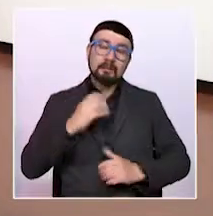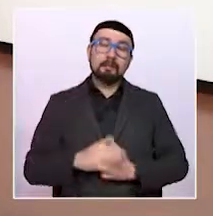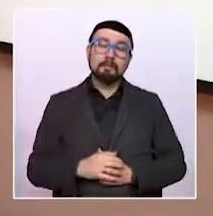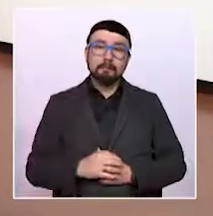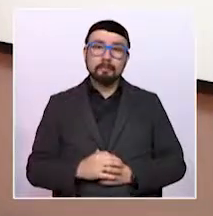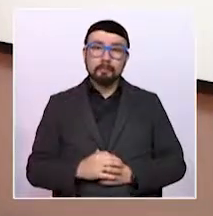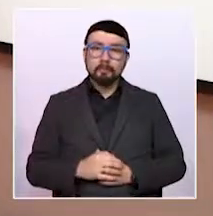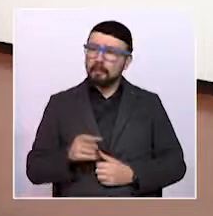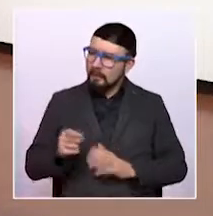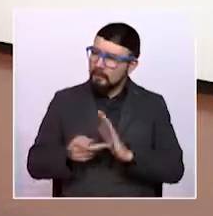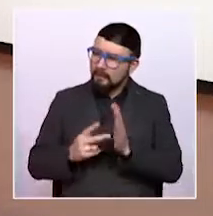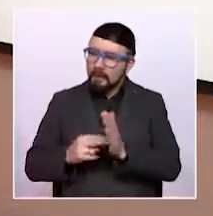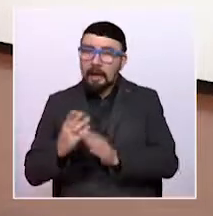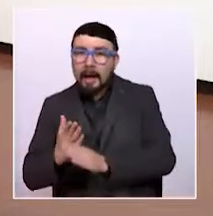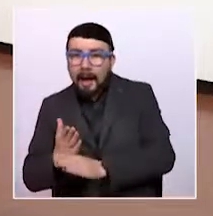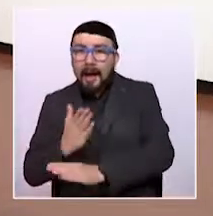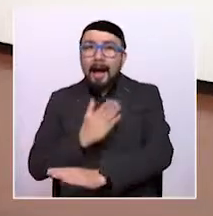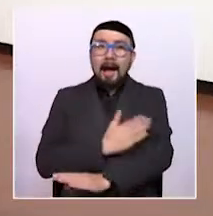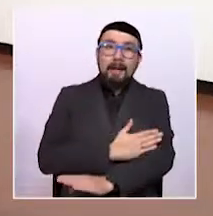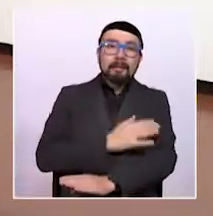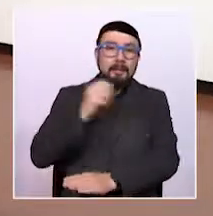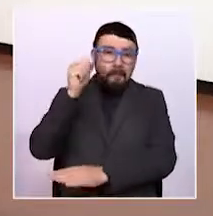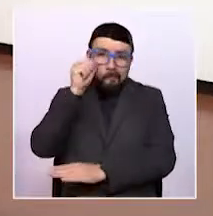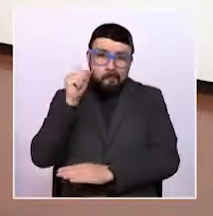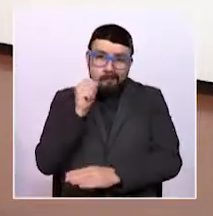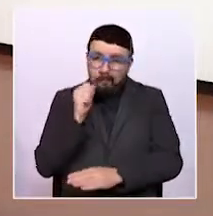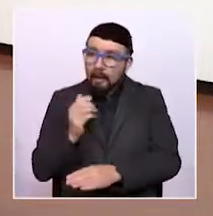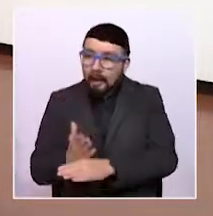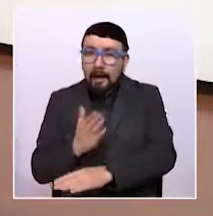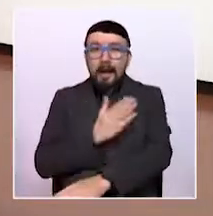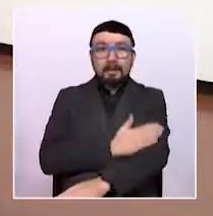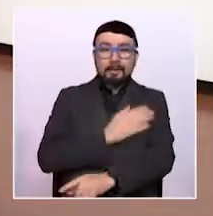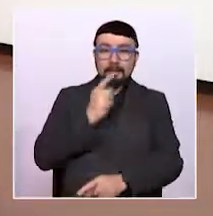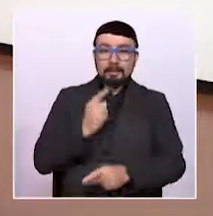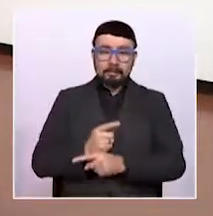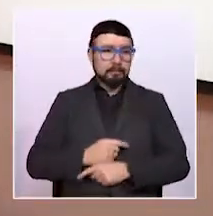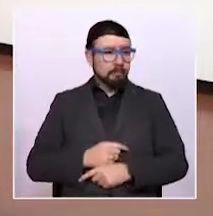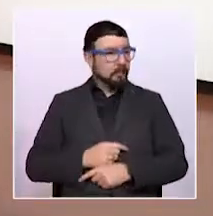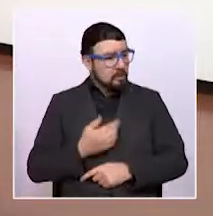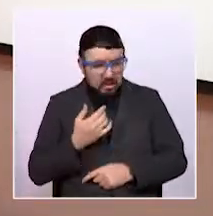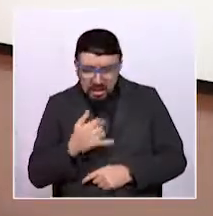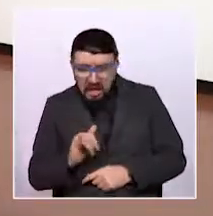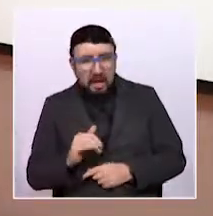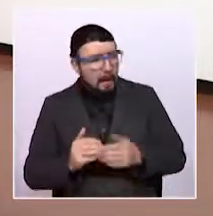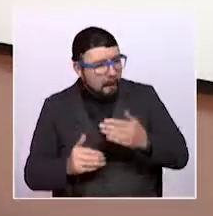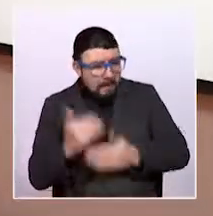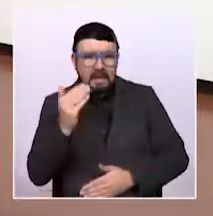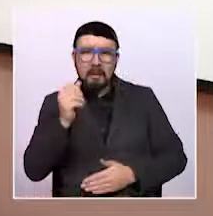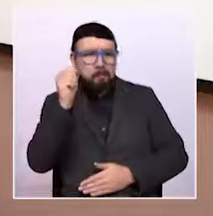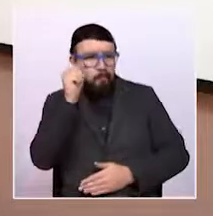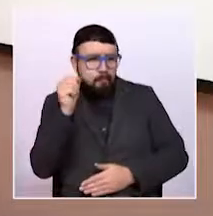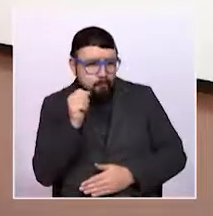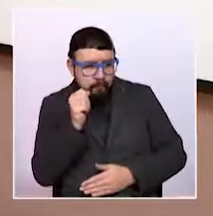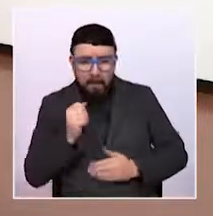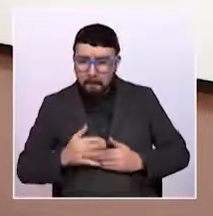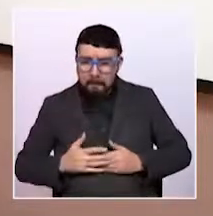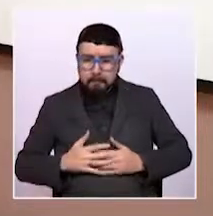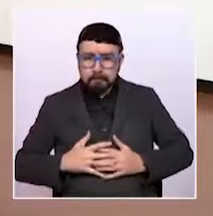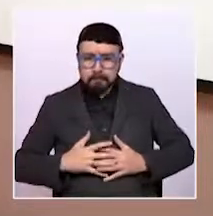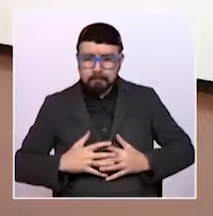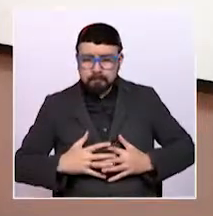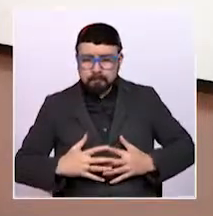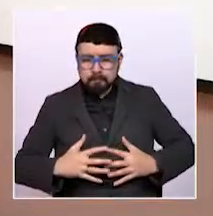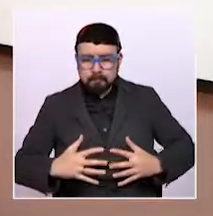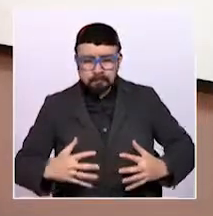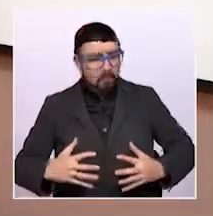eso es antes de iniciar el embarazo una vez iniciamos el embarazo pueden pasar una cantidad de situaciones